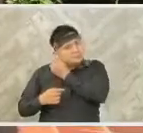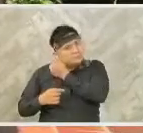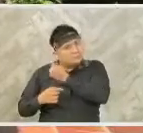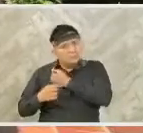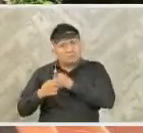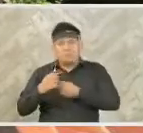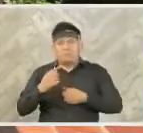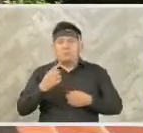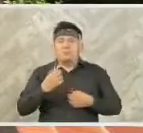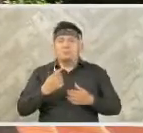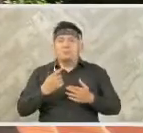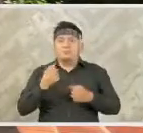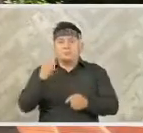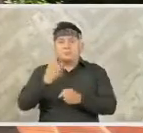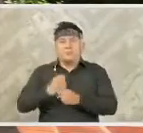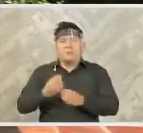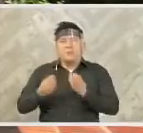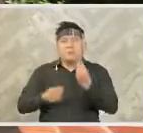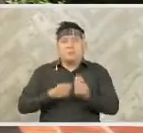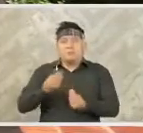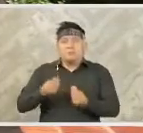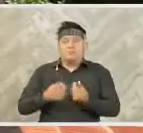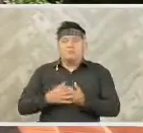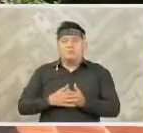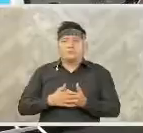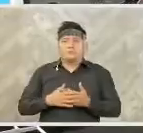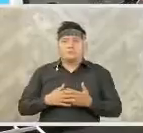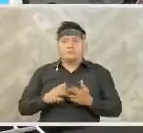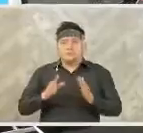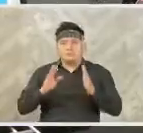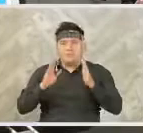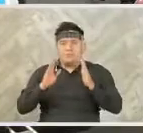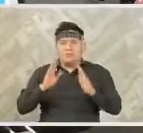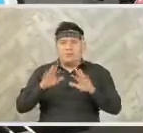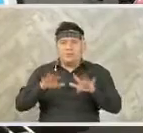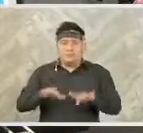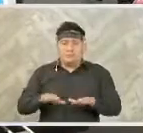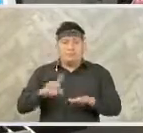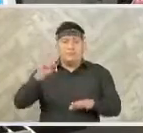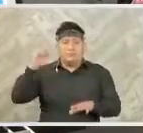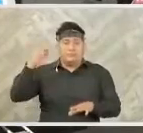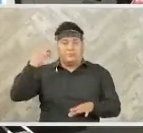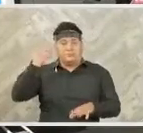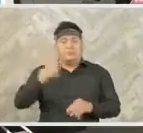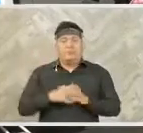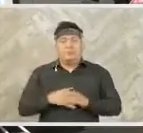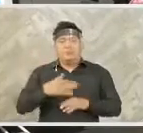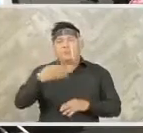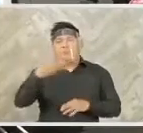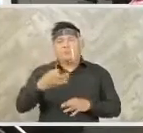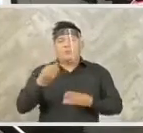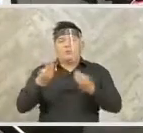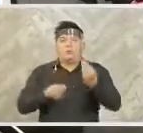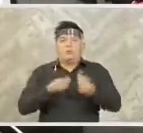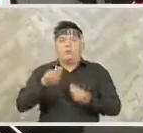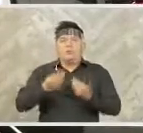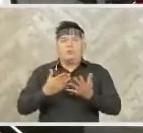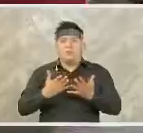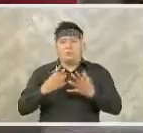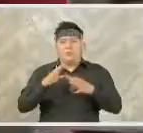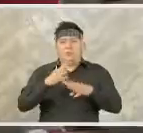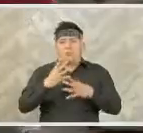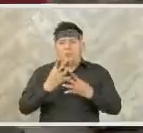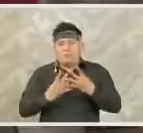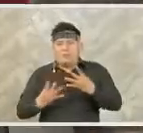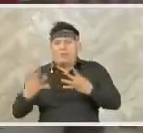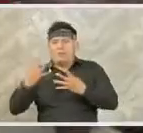protección que lo hemos asegurado de la mano de la Secretaría de Gobierno y hemos podido realmente generar una red de protección para